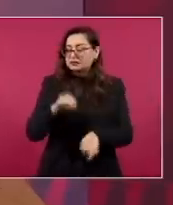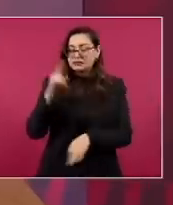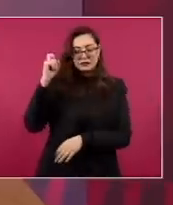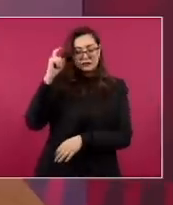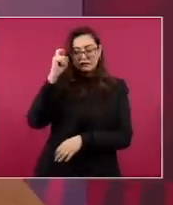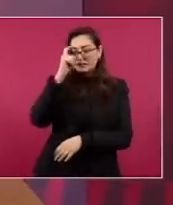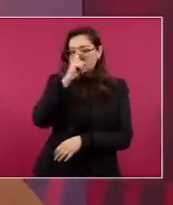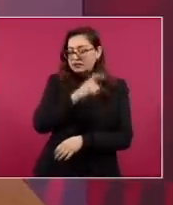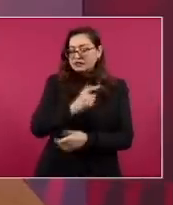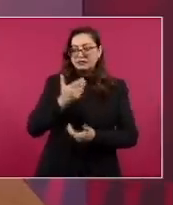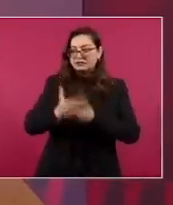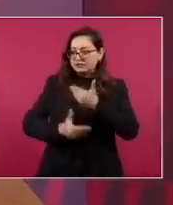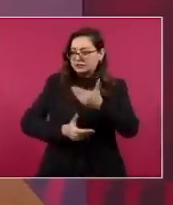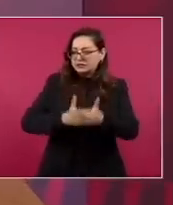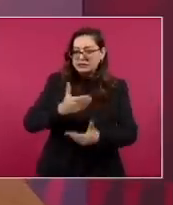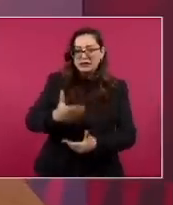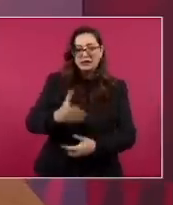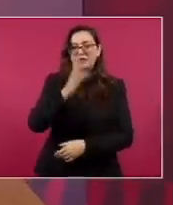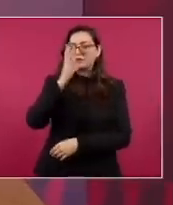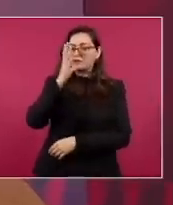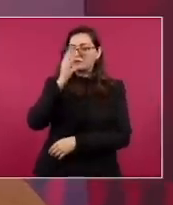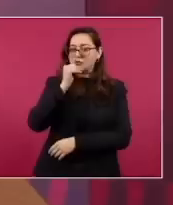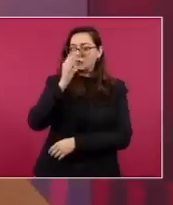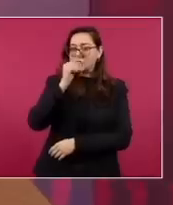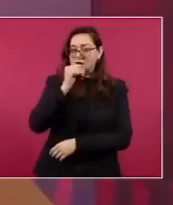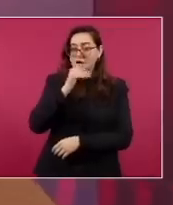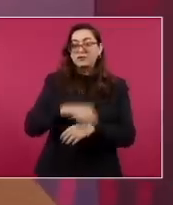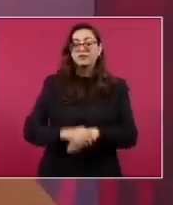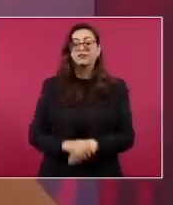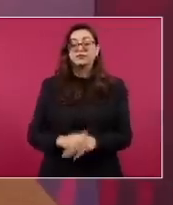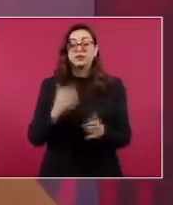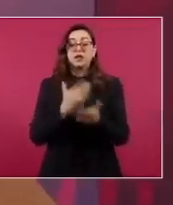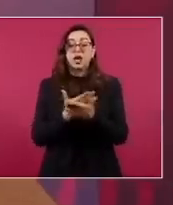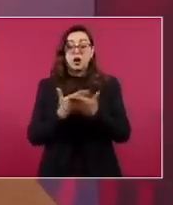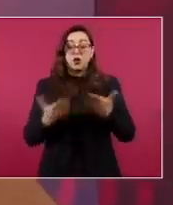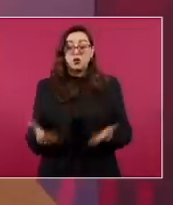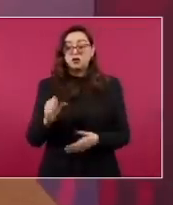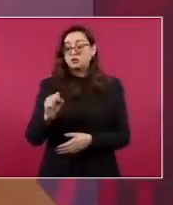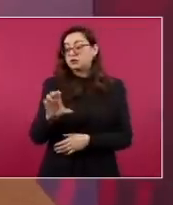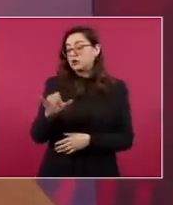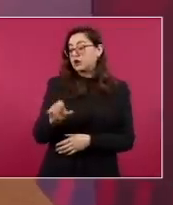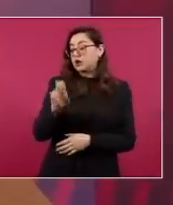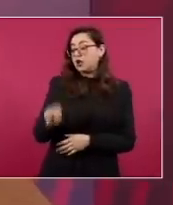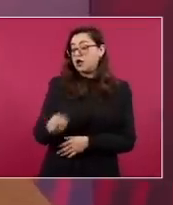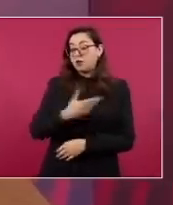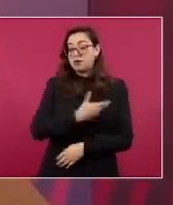Entonces, viene ahora el cambio de presidente.